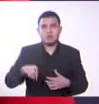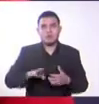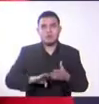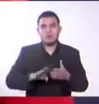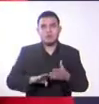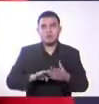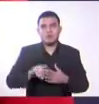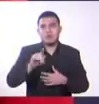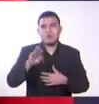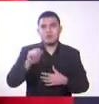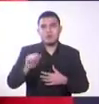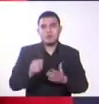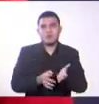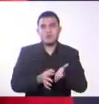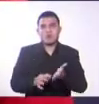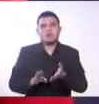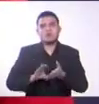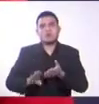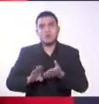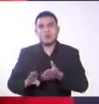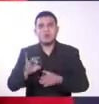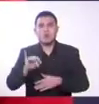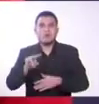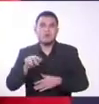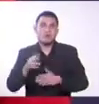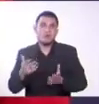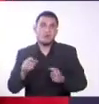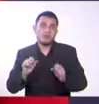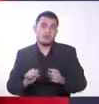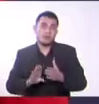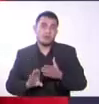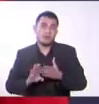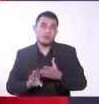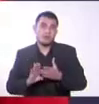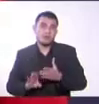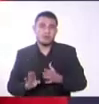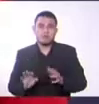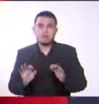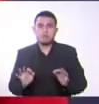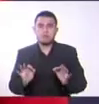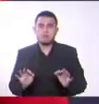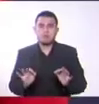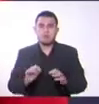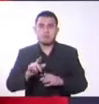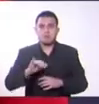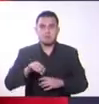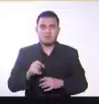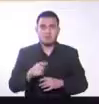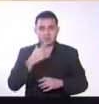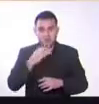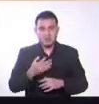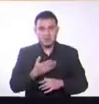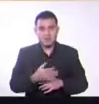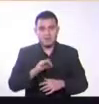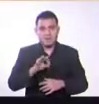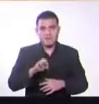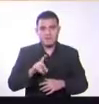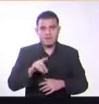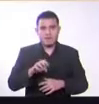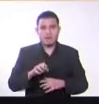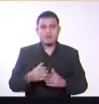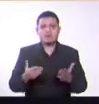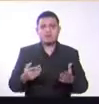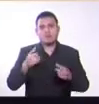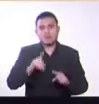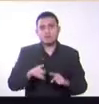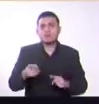y tengo que pagar IVA, pero alguien puede comprar un bien de lujo, ¿verdad, Federico? Correcto. Y entonces en ese